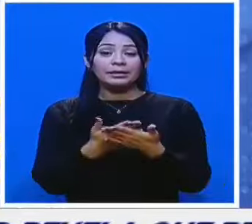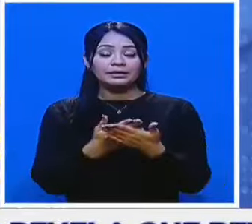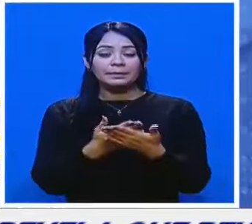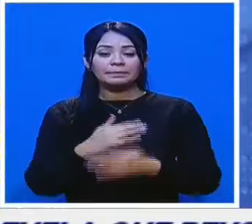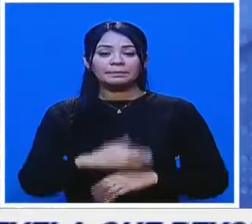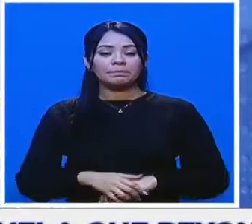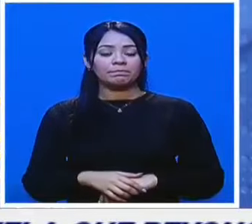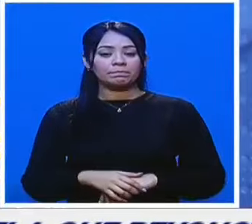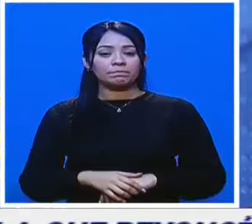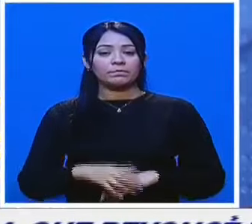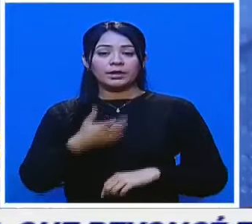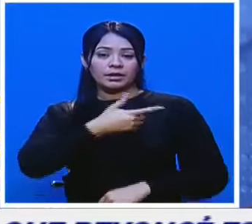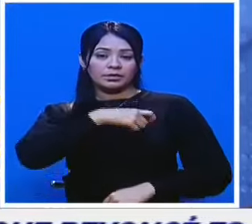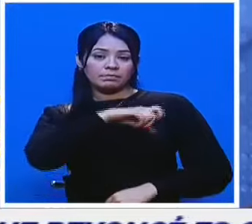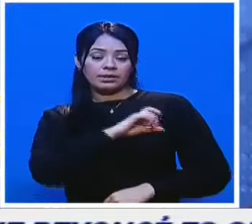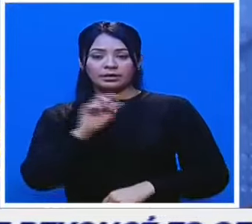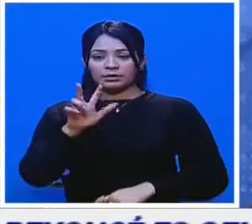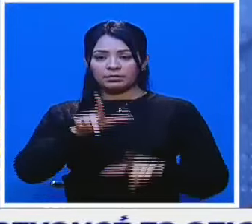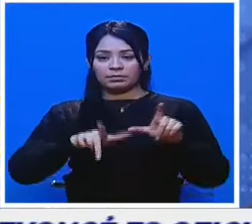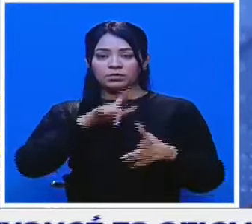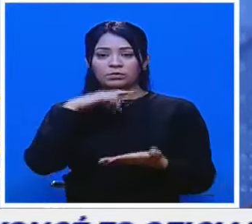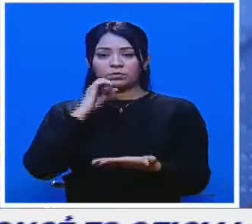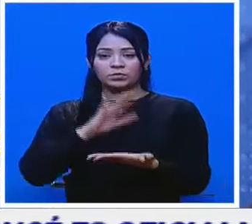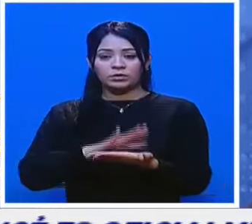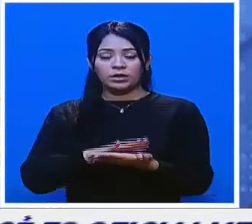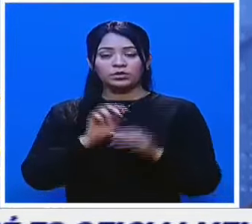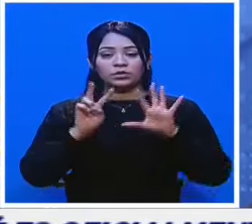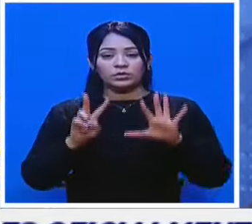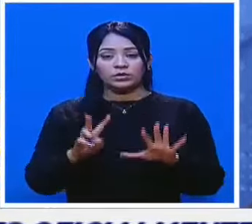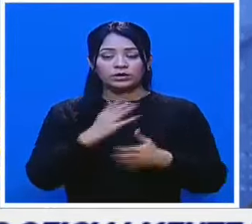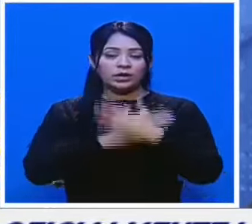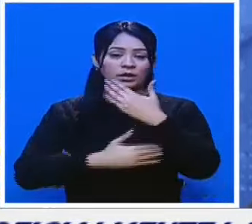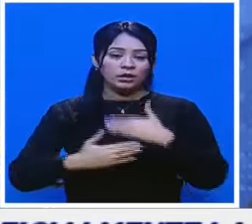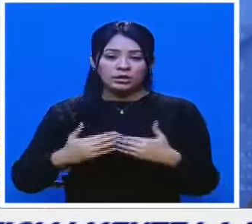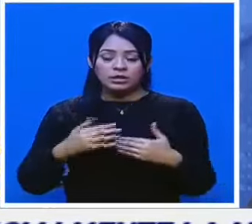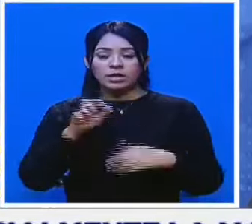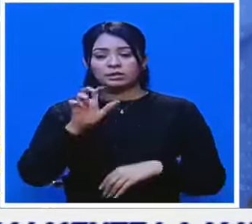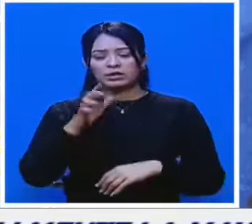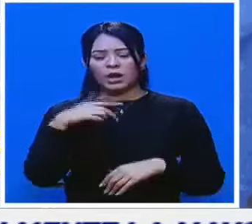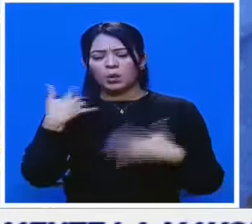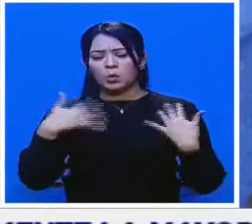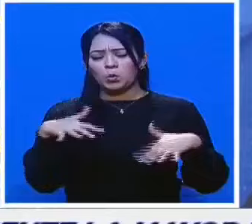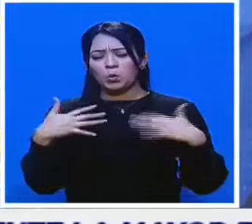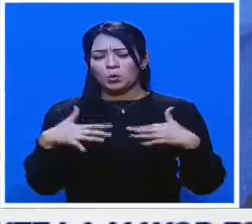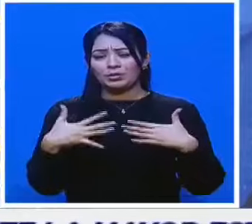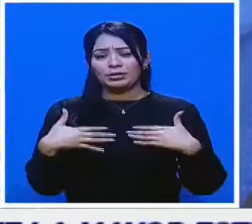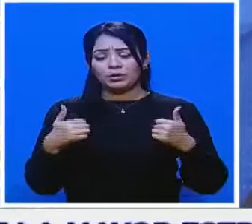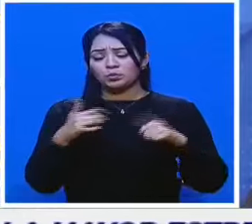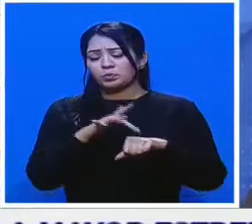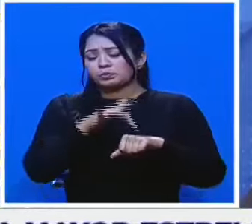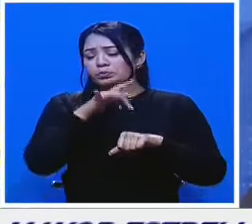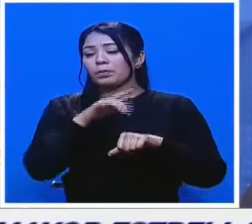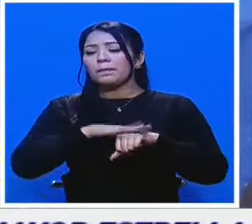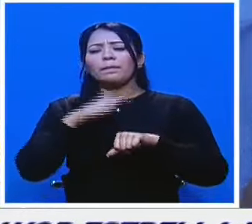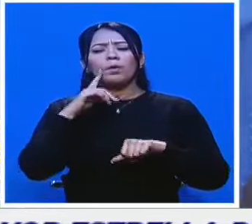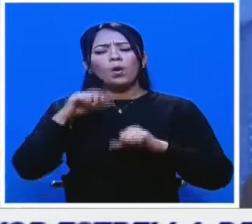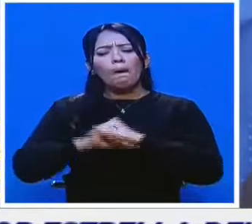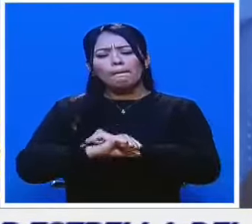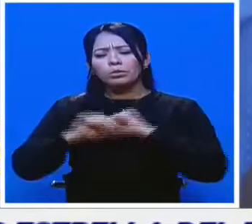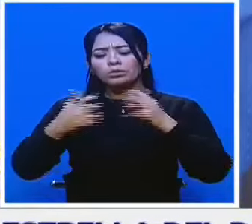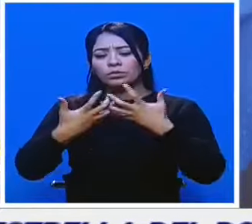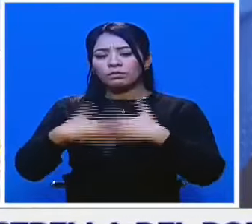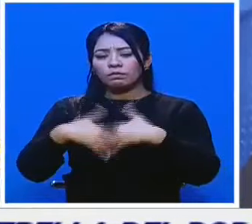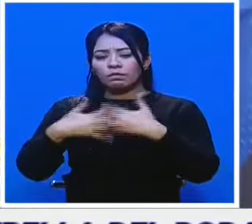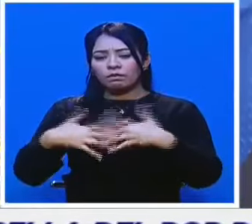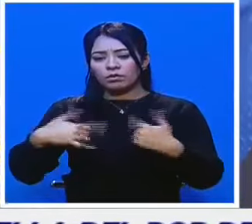Ahora vamos a pasar a España, donde tres personas fallecieron, siete resultaron heridas, tres de ellas de gravedad, tras una explosión que se había registrado en una fábrica de